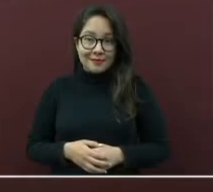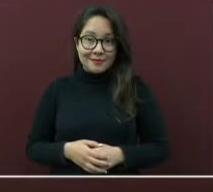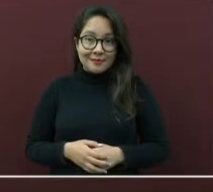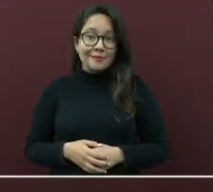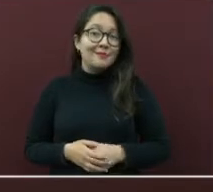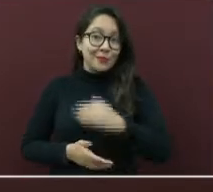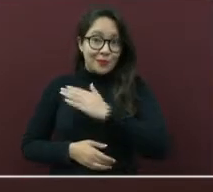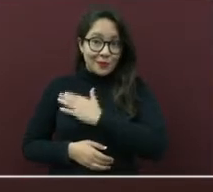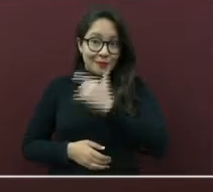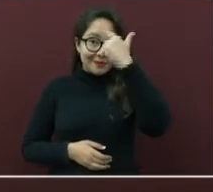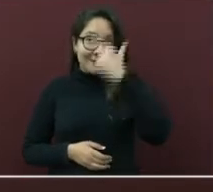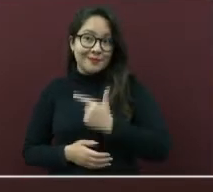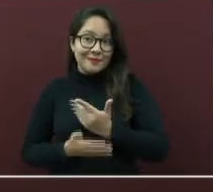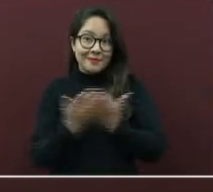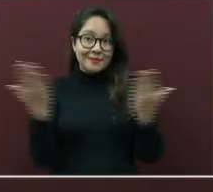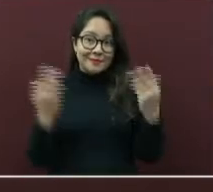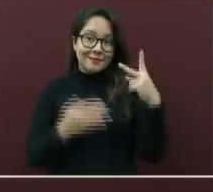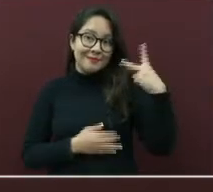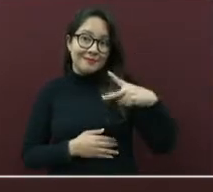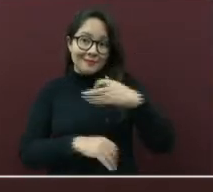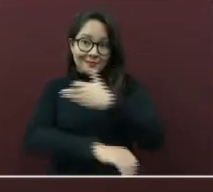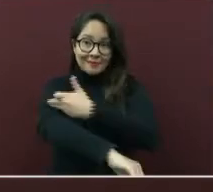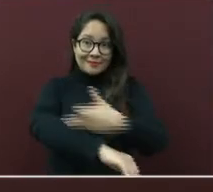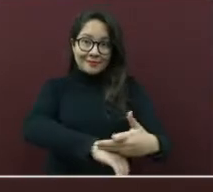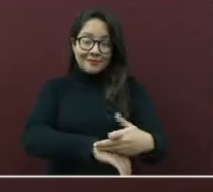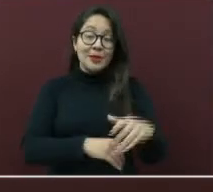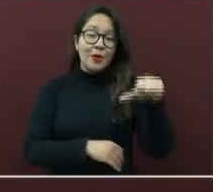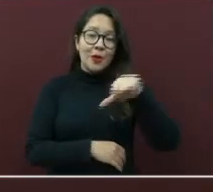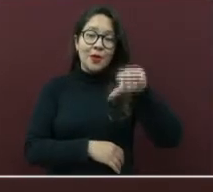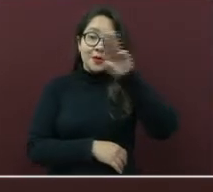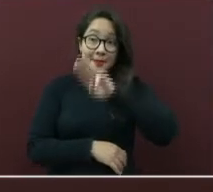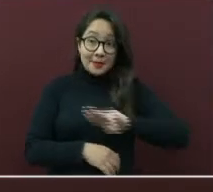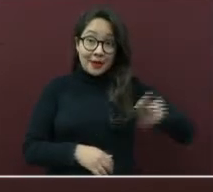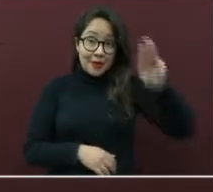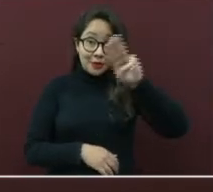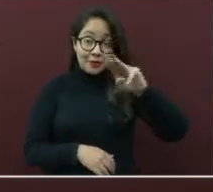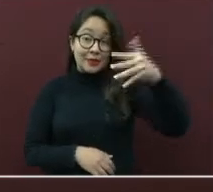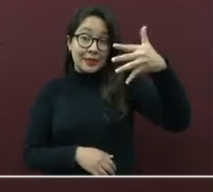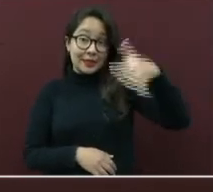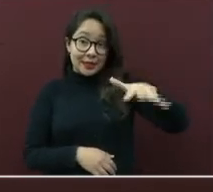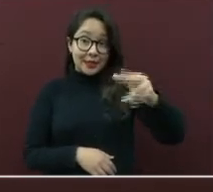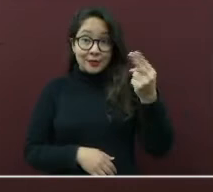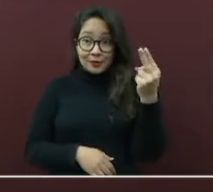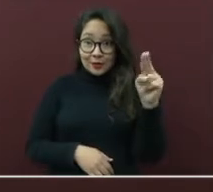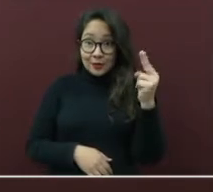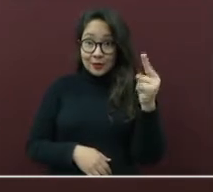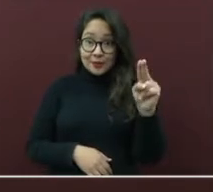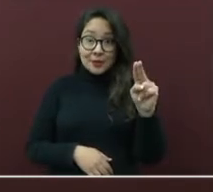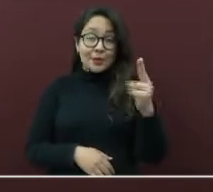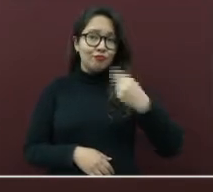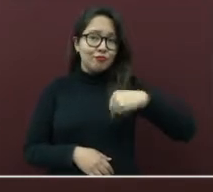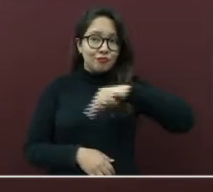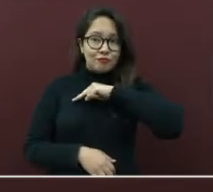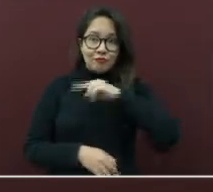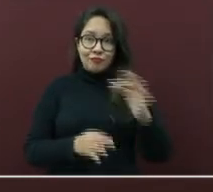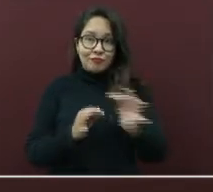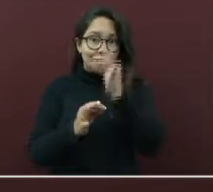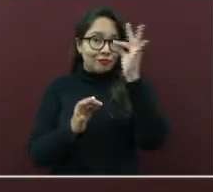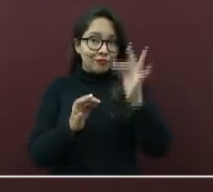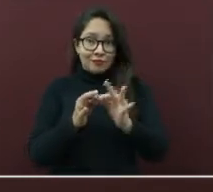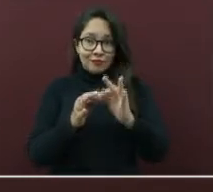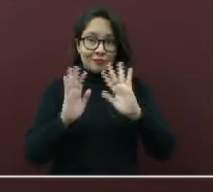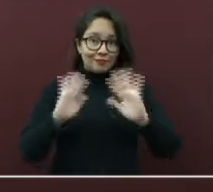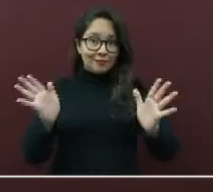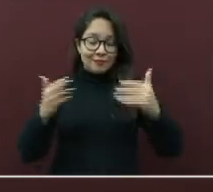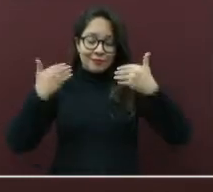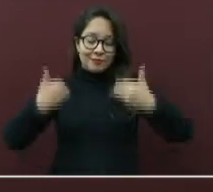muy buenas noches familia veracruzana es miércoles 10 de noviembre y ya estamos listos un servidor